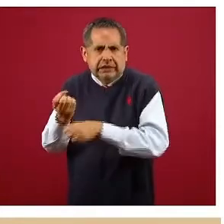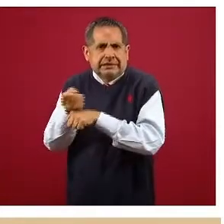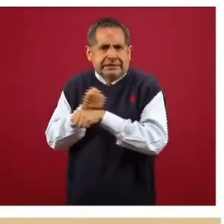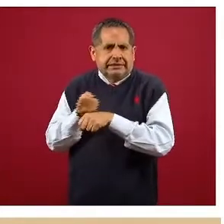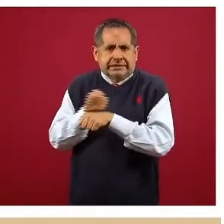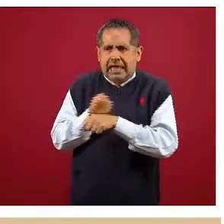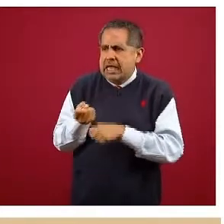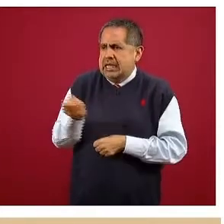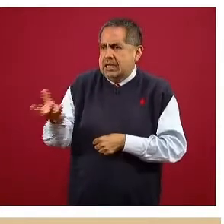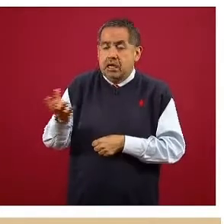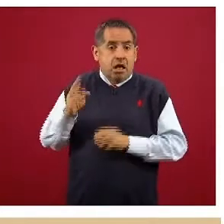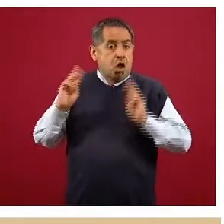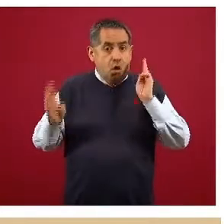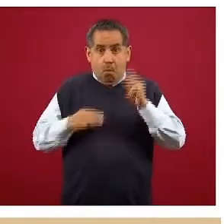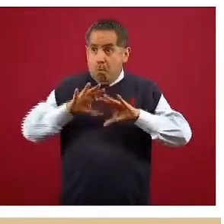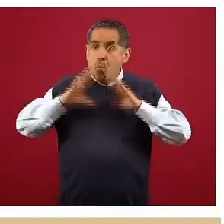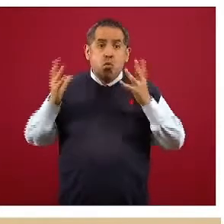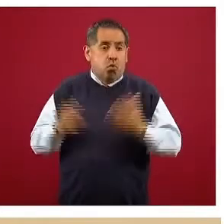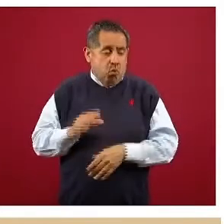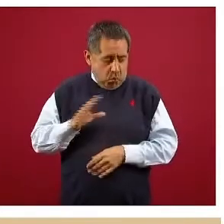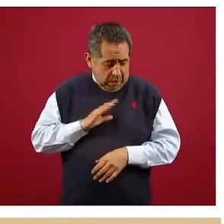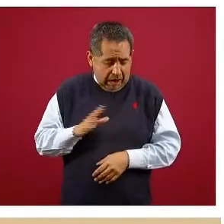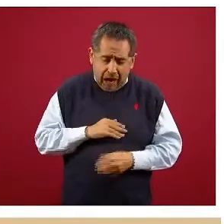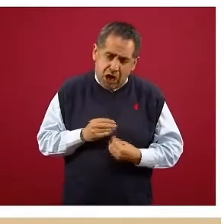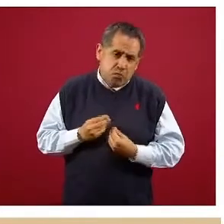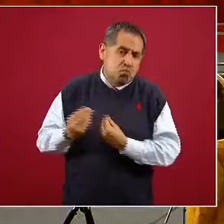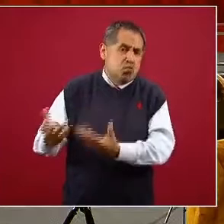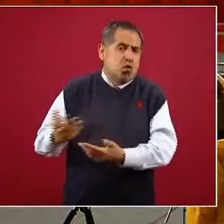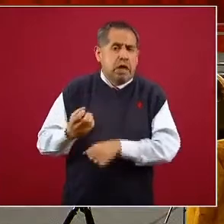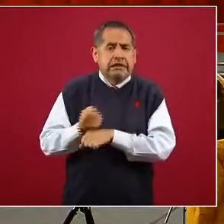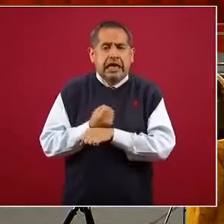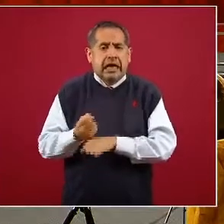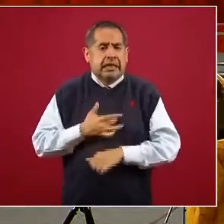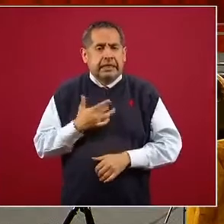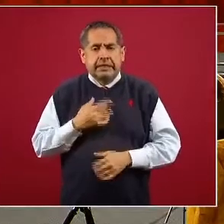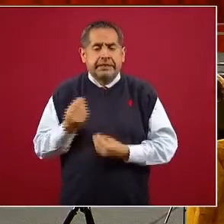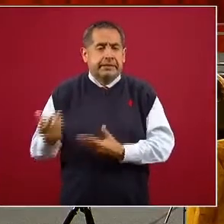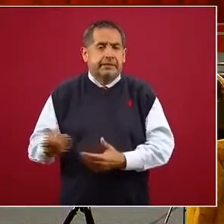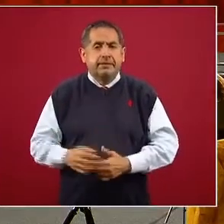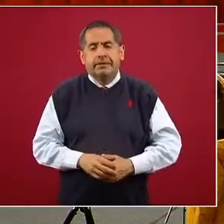sangre alrededor del mundo. La siguiente, por favor.